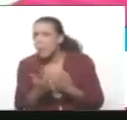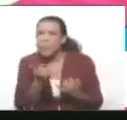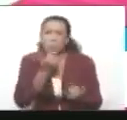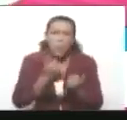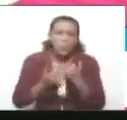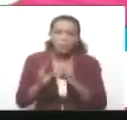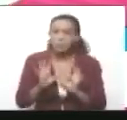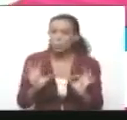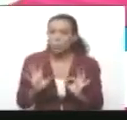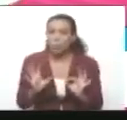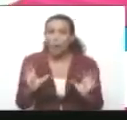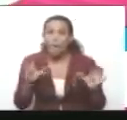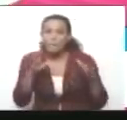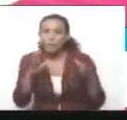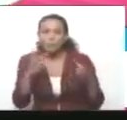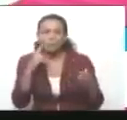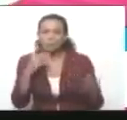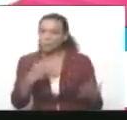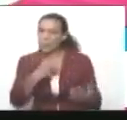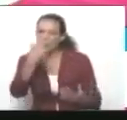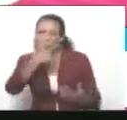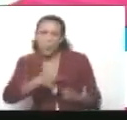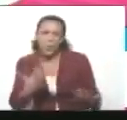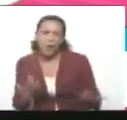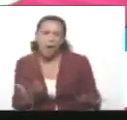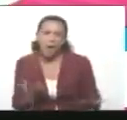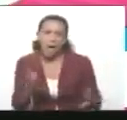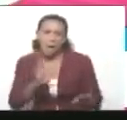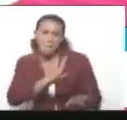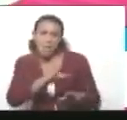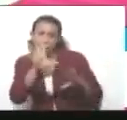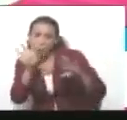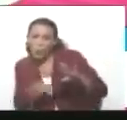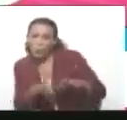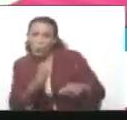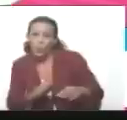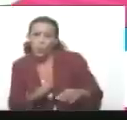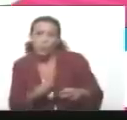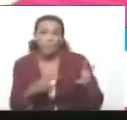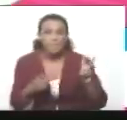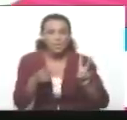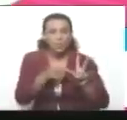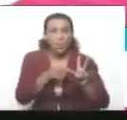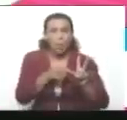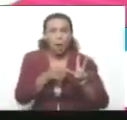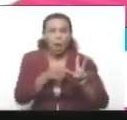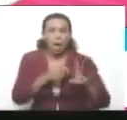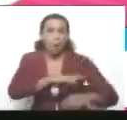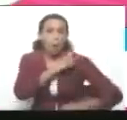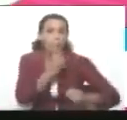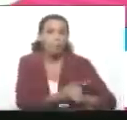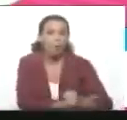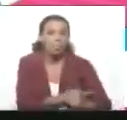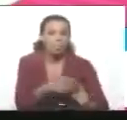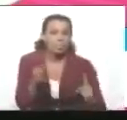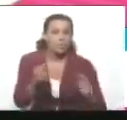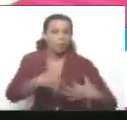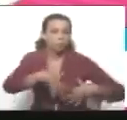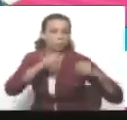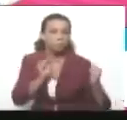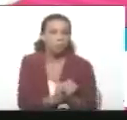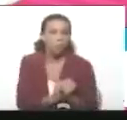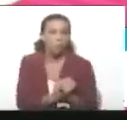y poner el mundo al revés tratar de colocar a Venezuela como una potencia agresiva imperialista